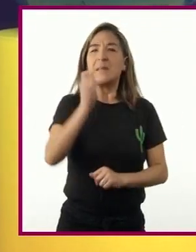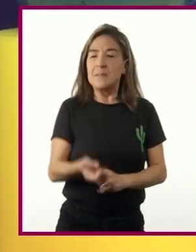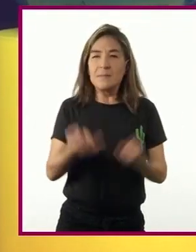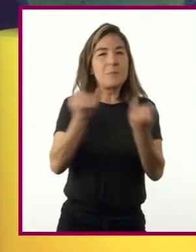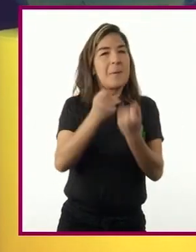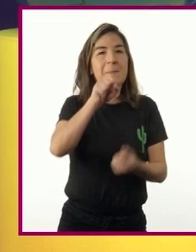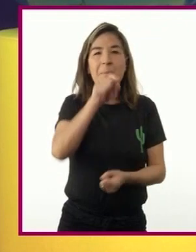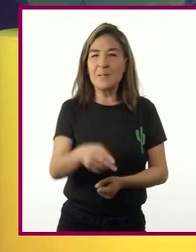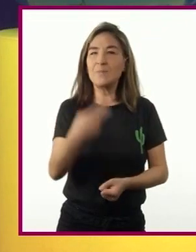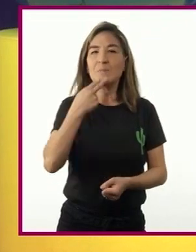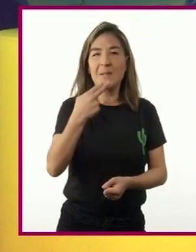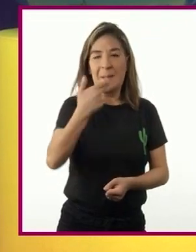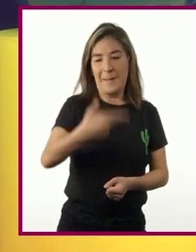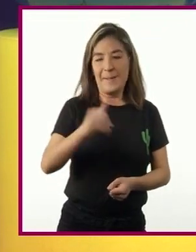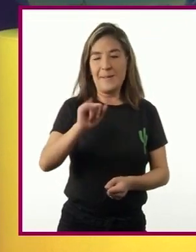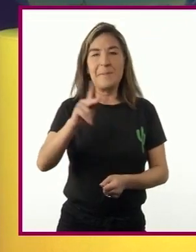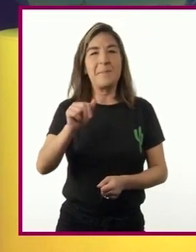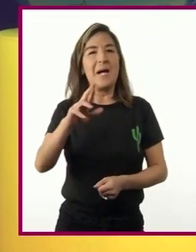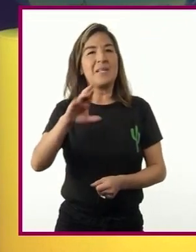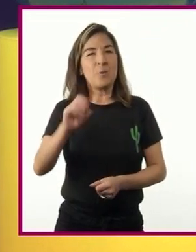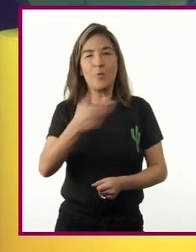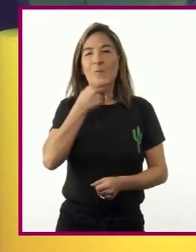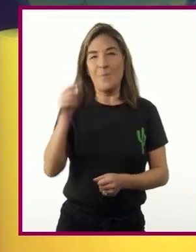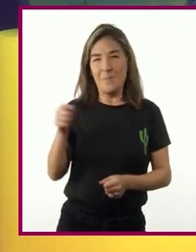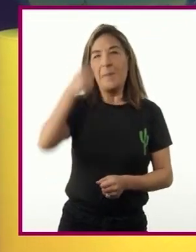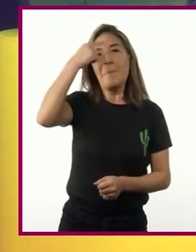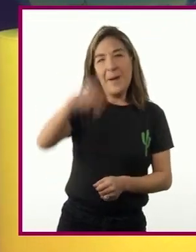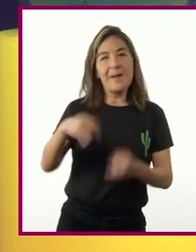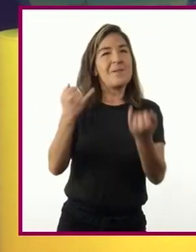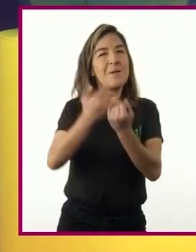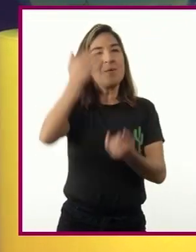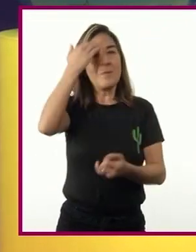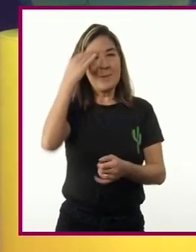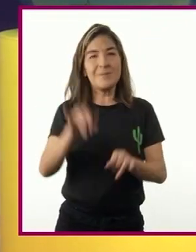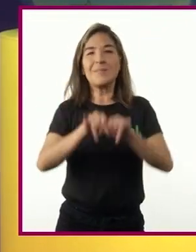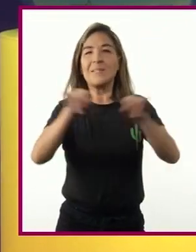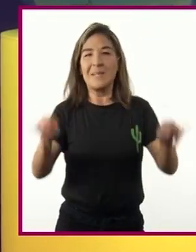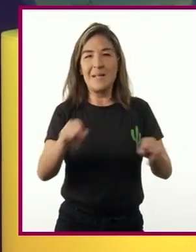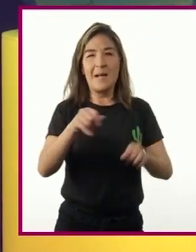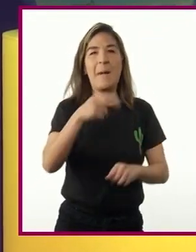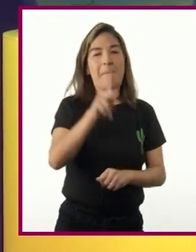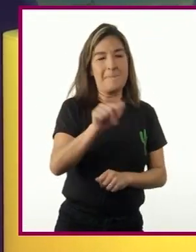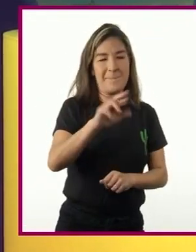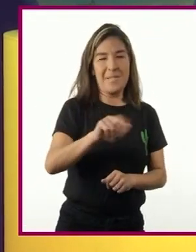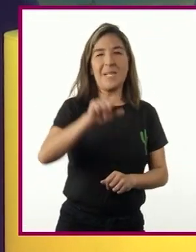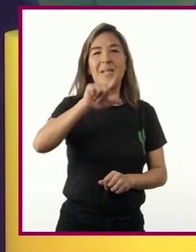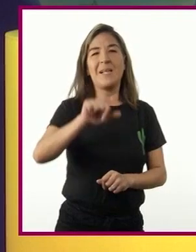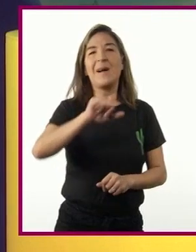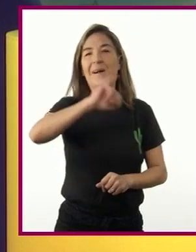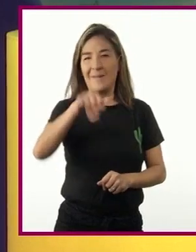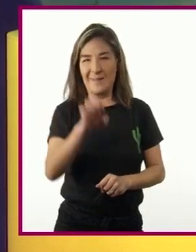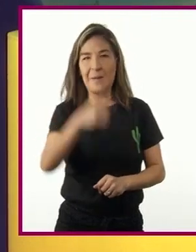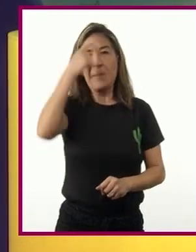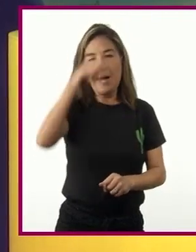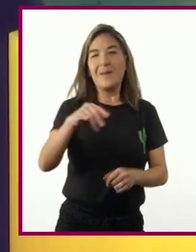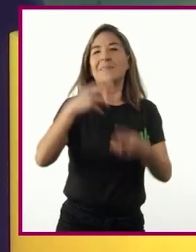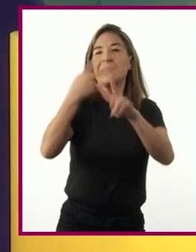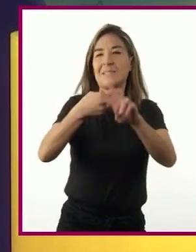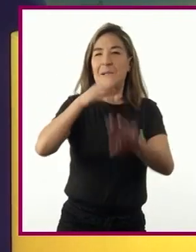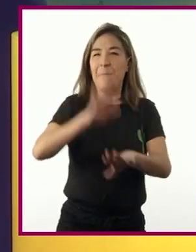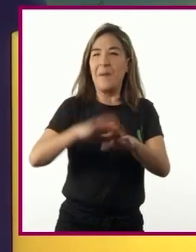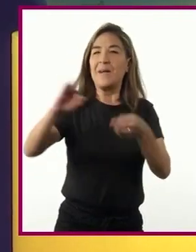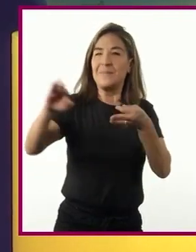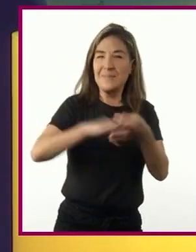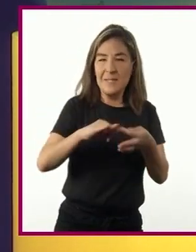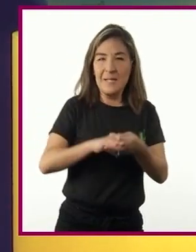misma que utilizó Hiparco para conocer las distancias, el paralaje que se ocupa para las estrellas más cercanas